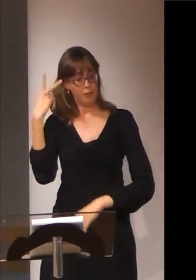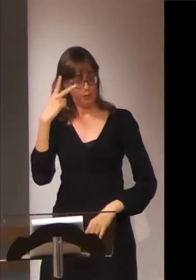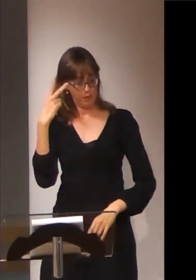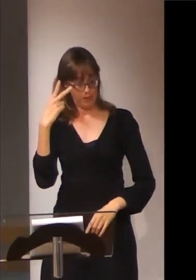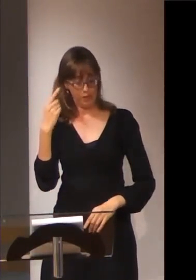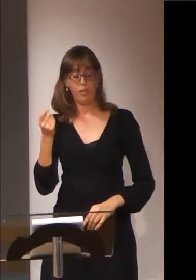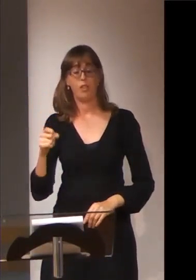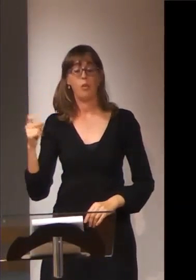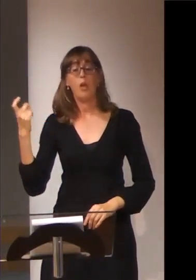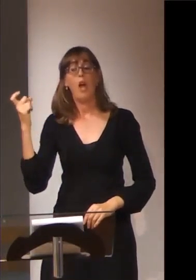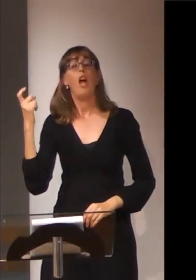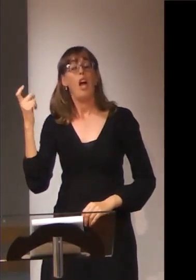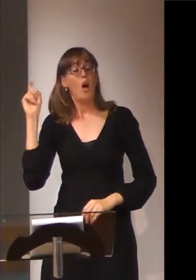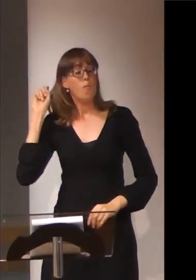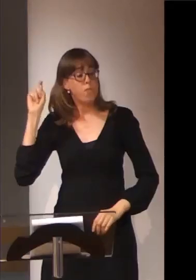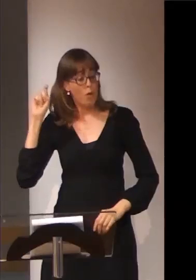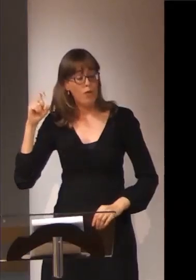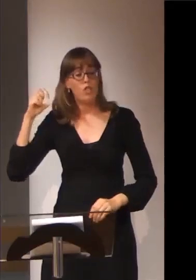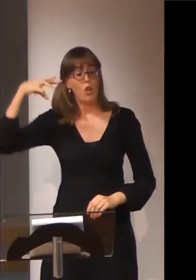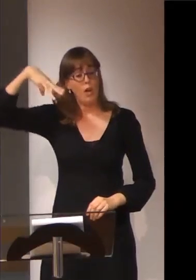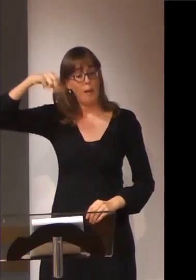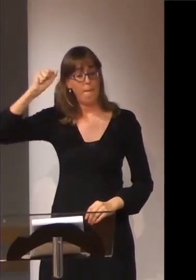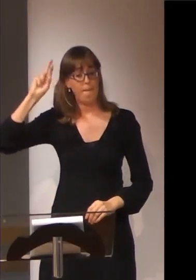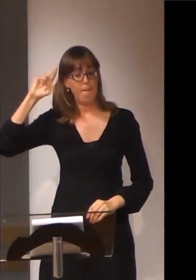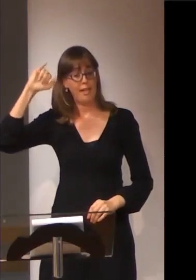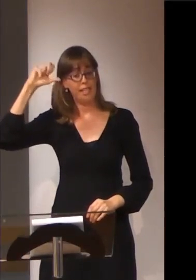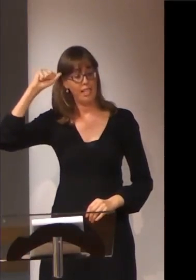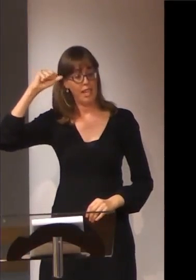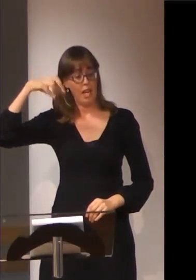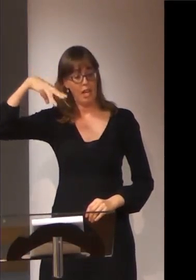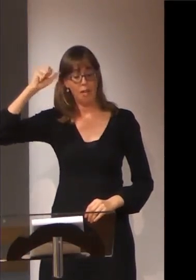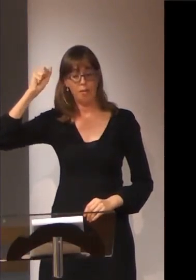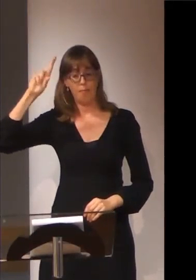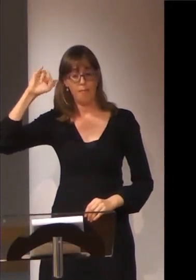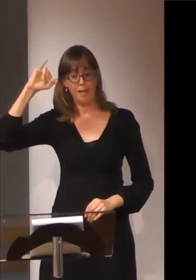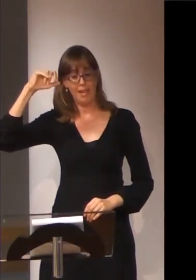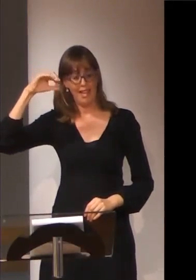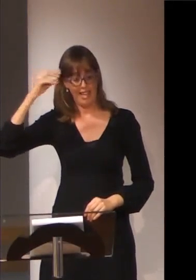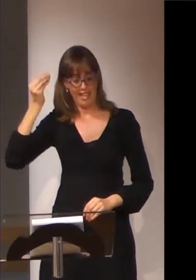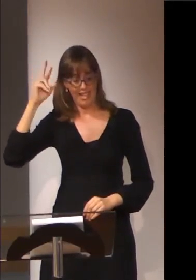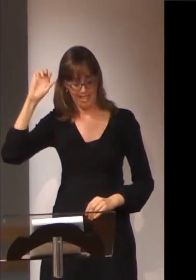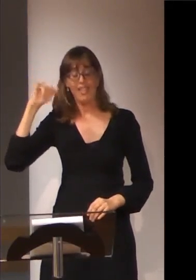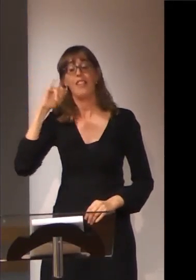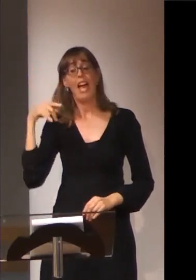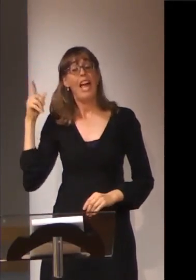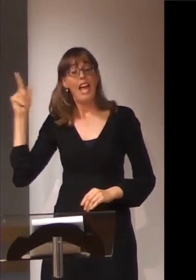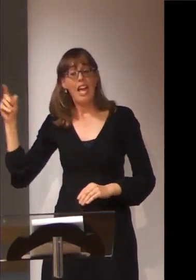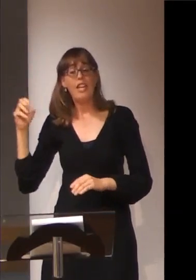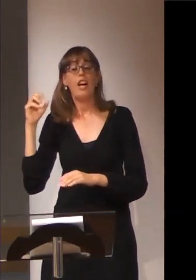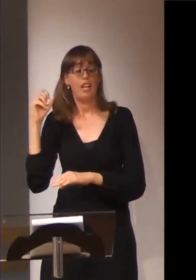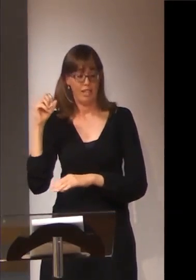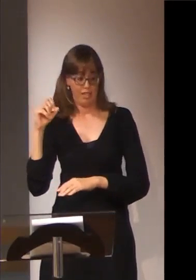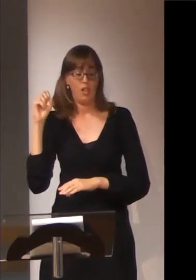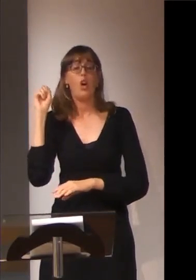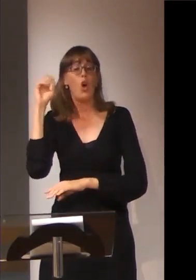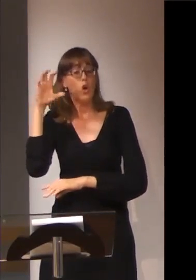Ahí veis una conferencia, la segunda conferencia, que era sobre el autismo, de la doctora María Márquez. Ella fue la que